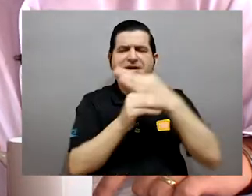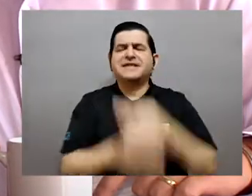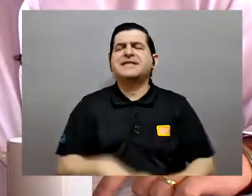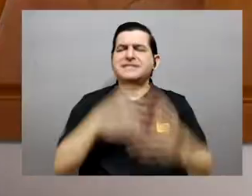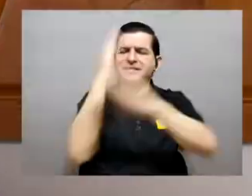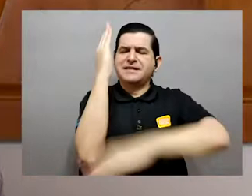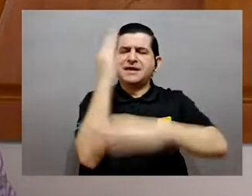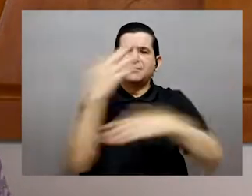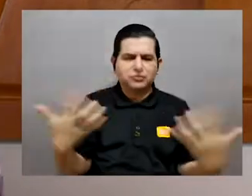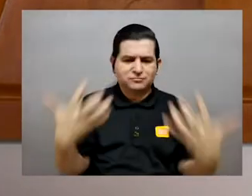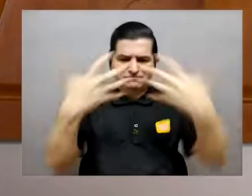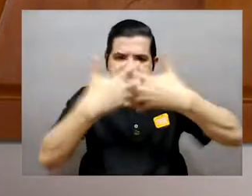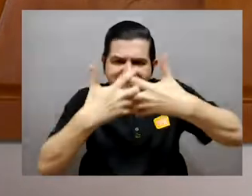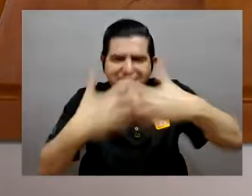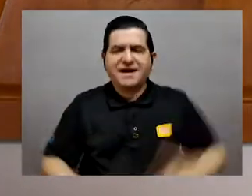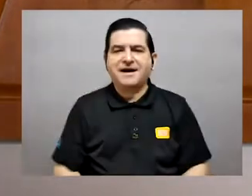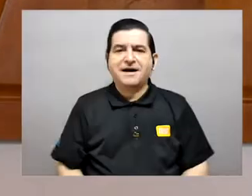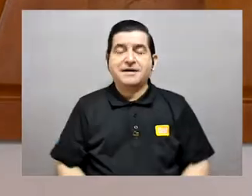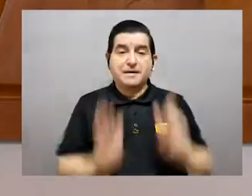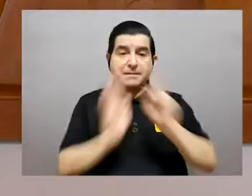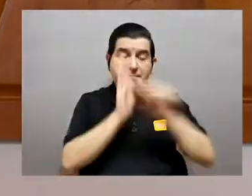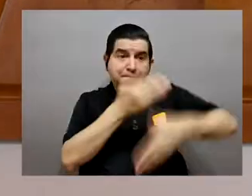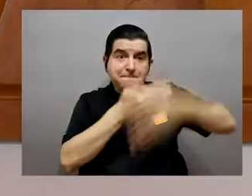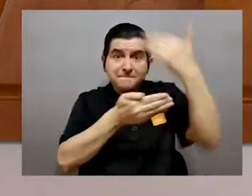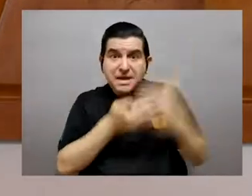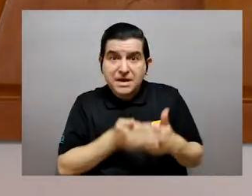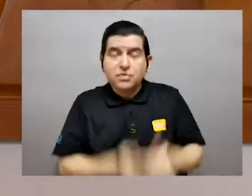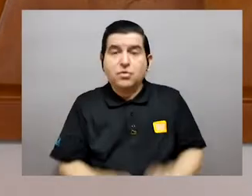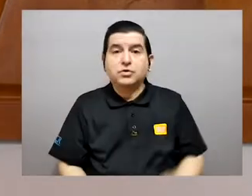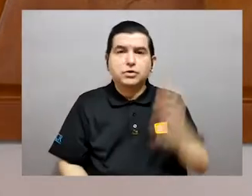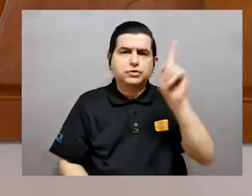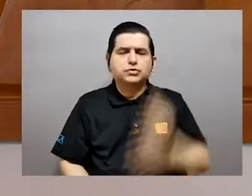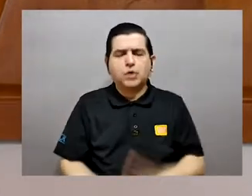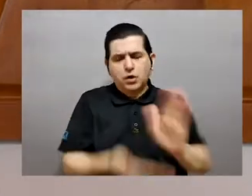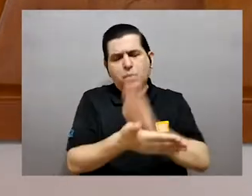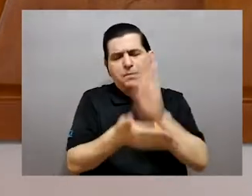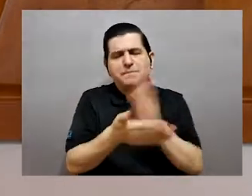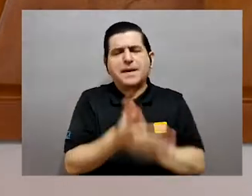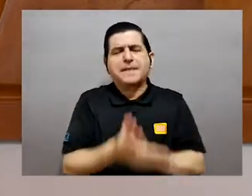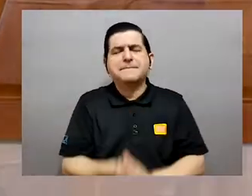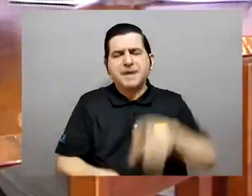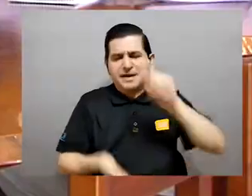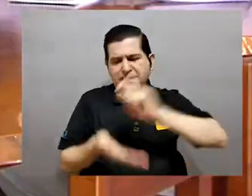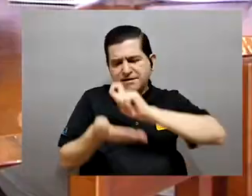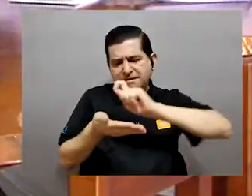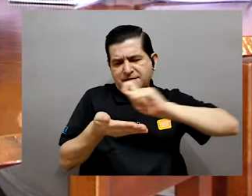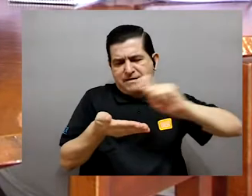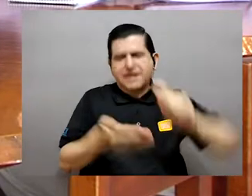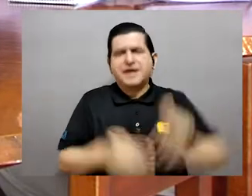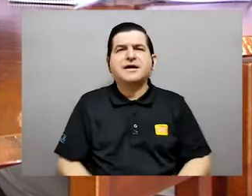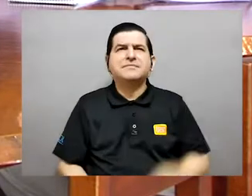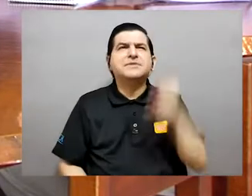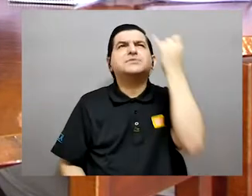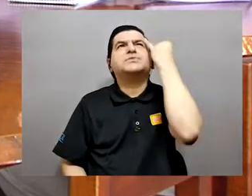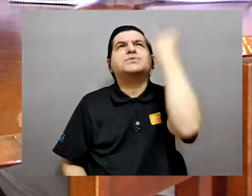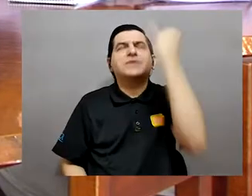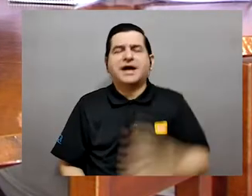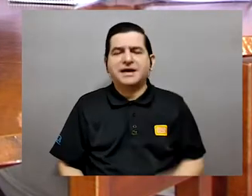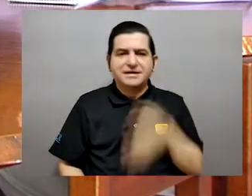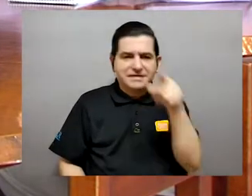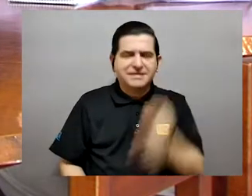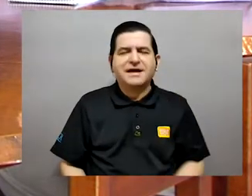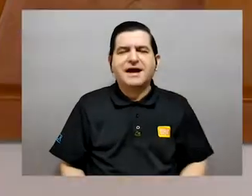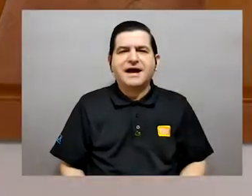llevar algún mensaje de lo que ha sido mi vida a los televidentes de nuestro país, especialmente a los